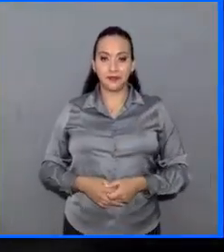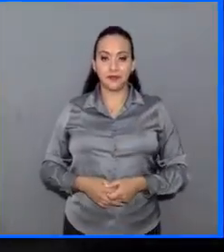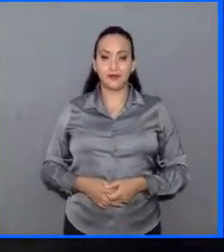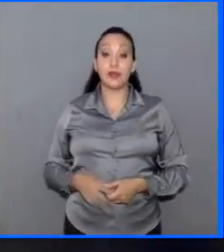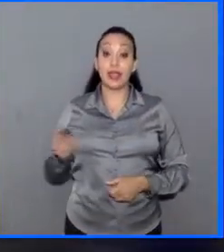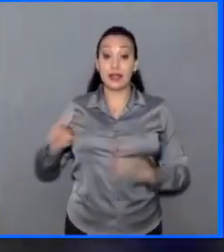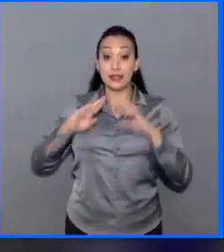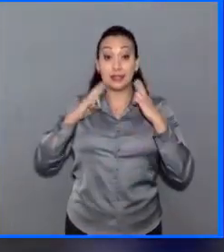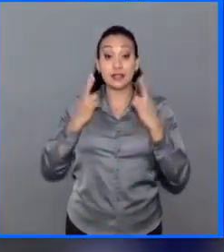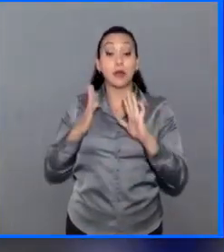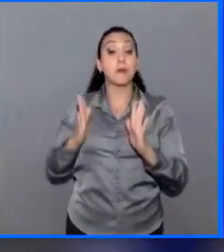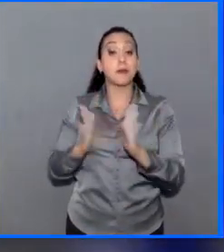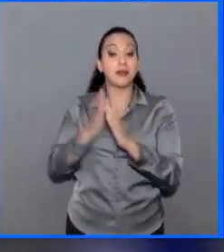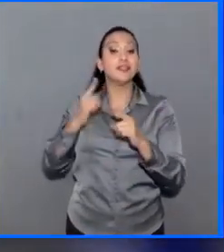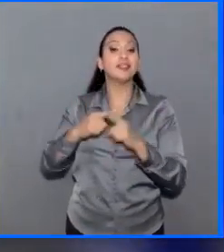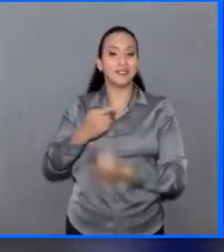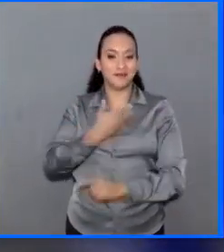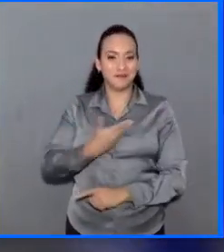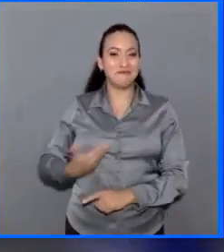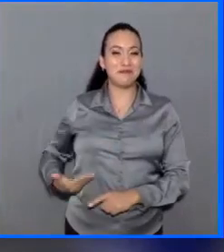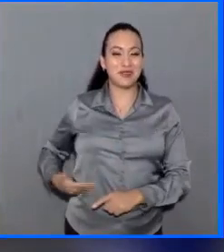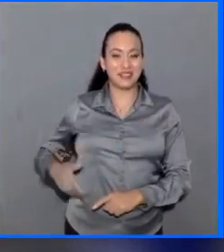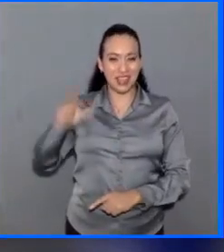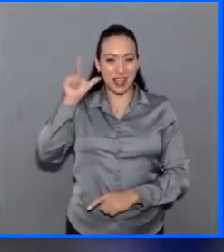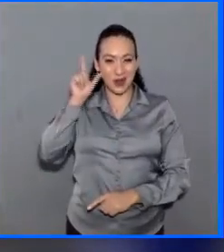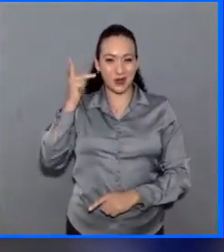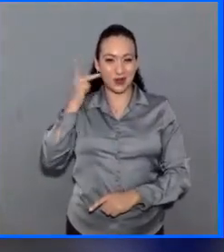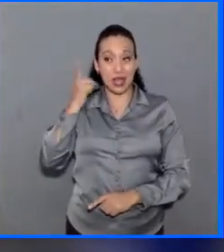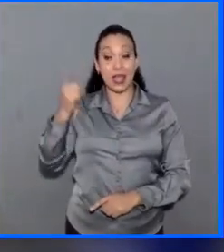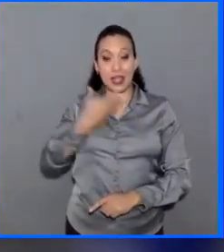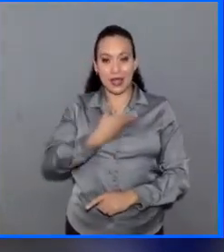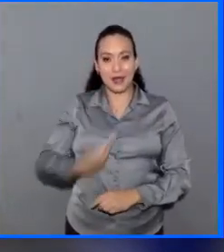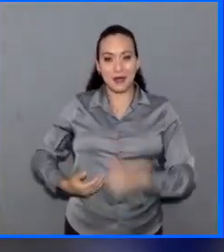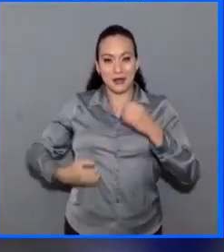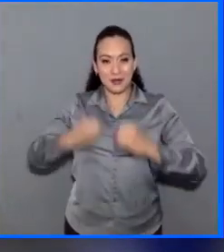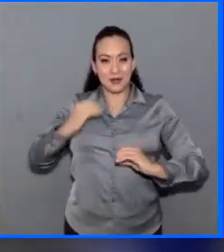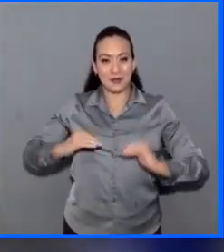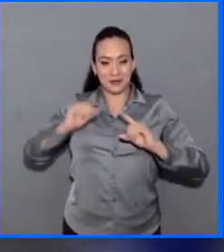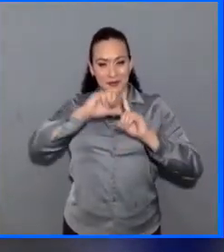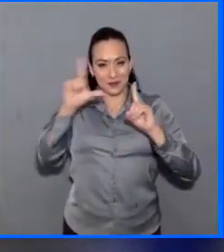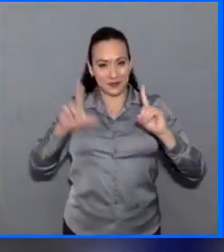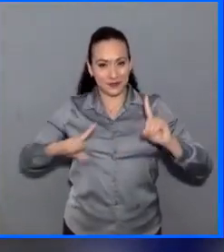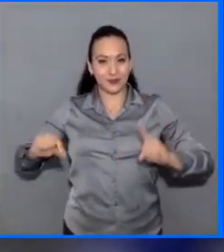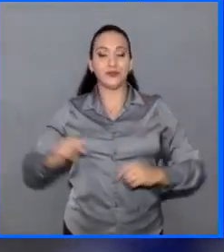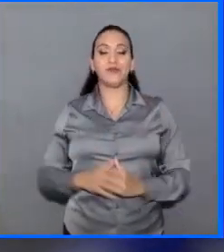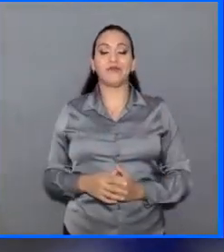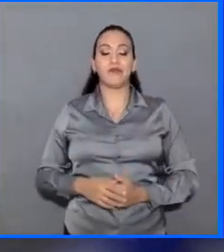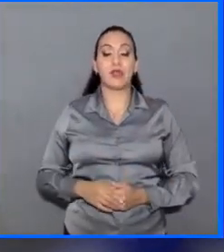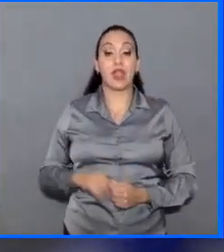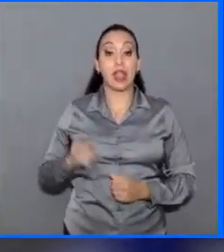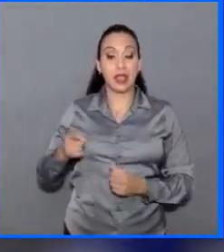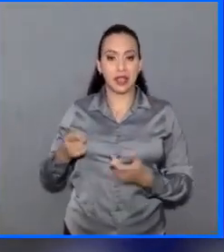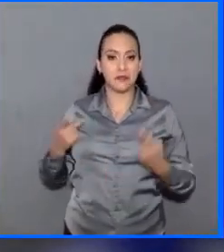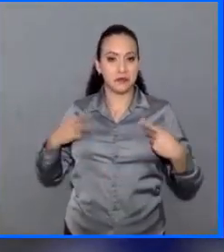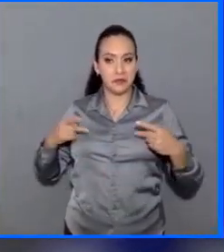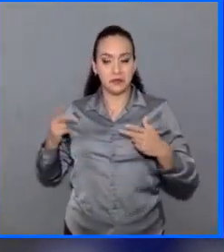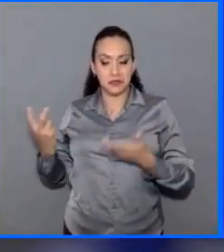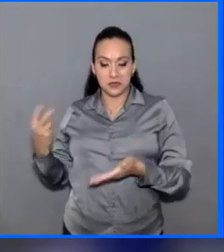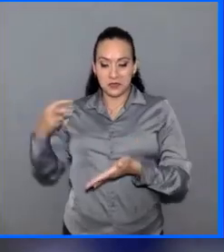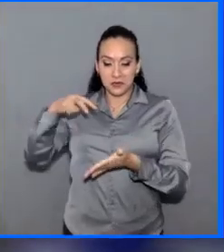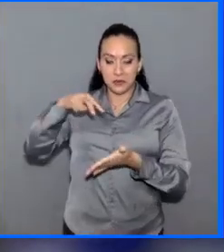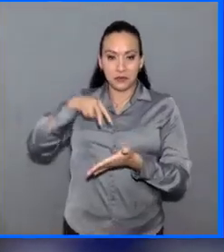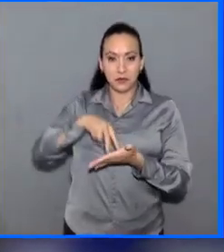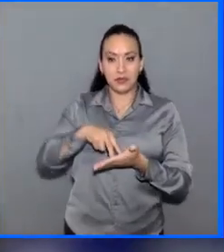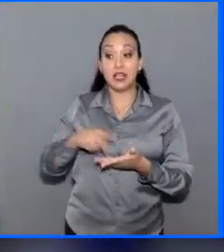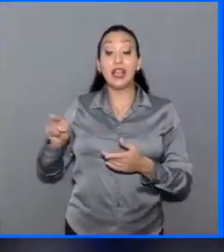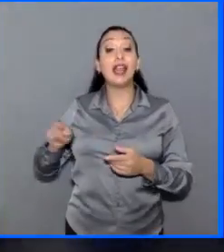participó la ministra presidenta de la Suprema Corte, Norma Lucía Piña Hernández, quien fue recibida con entusiasmo por las